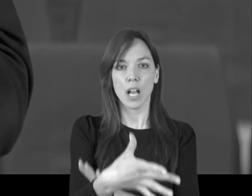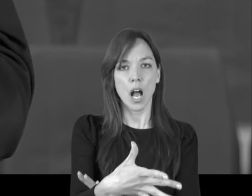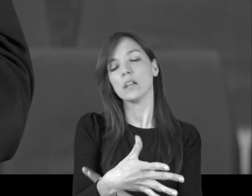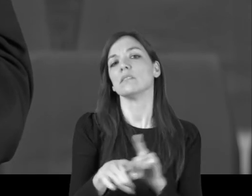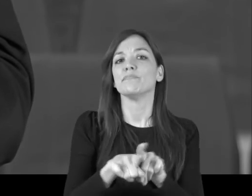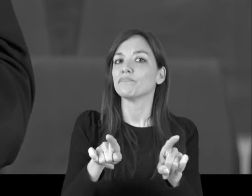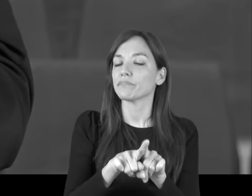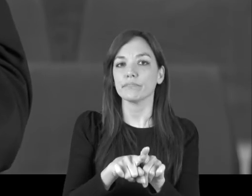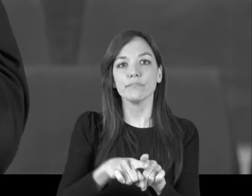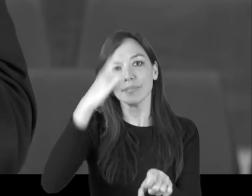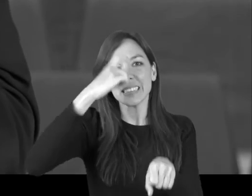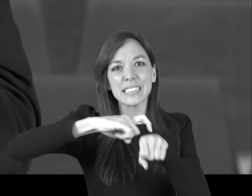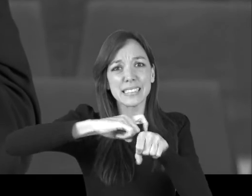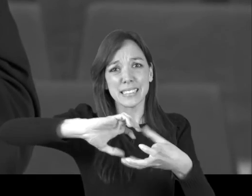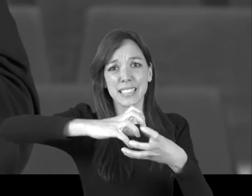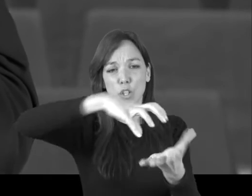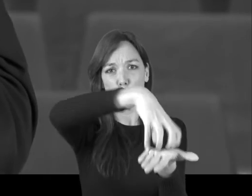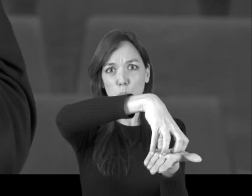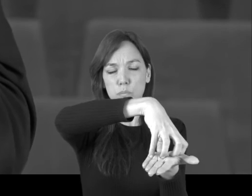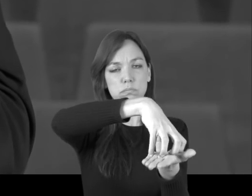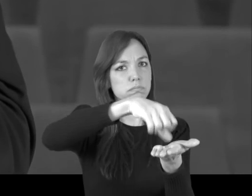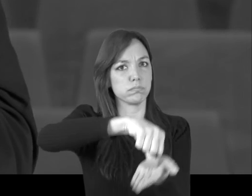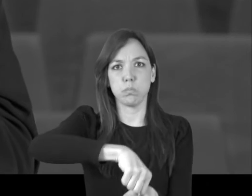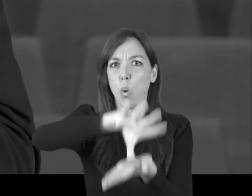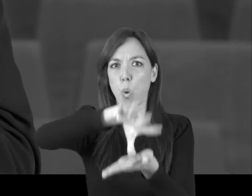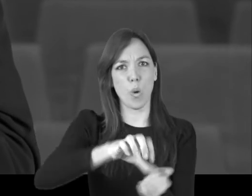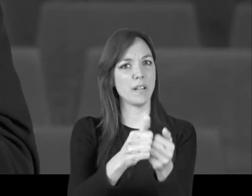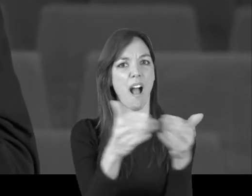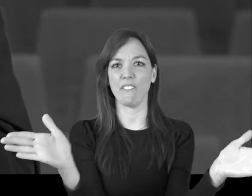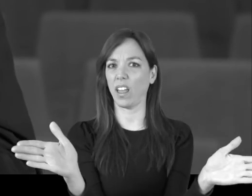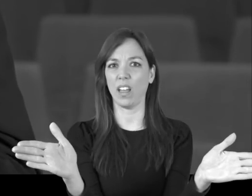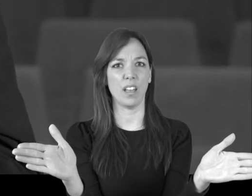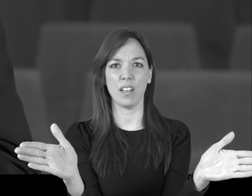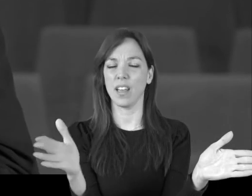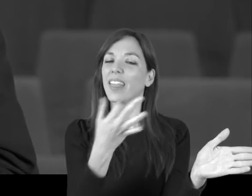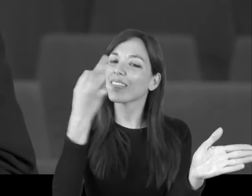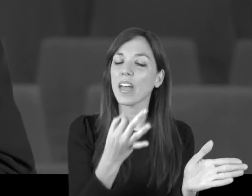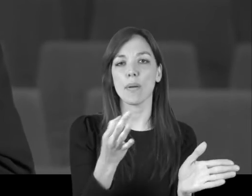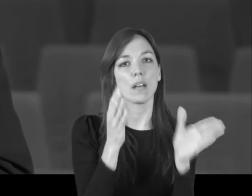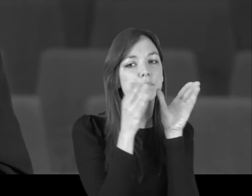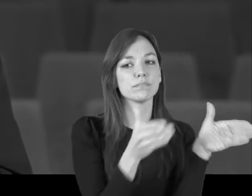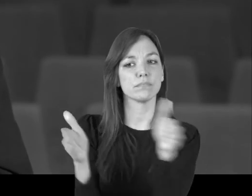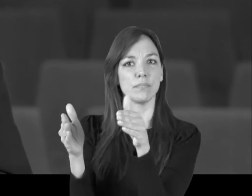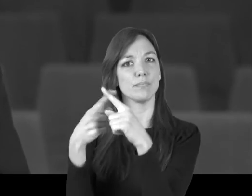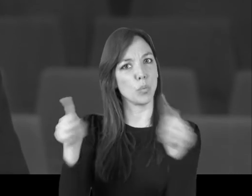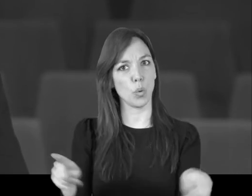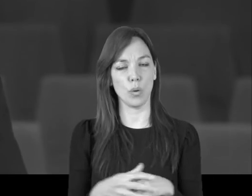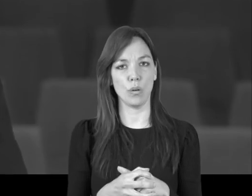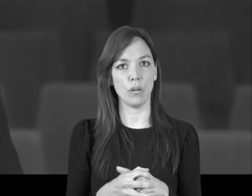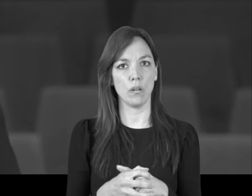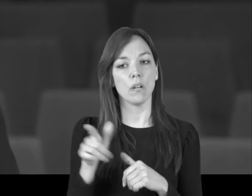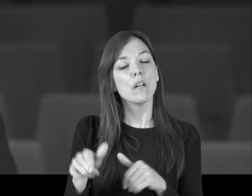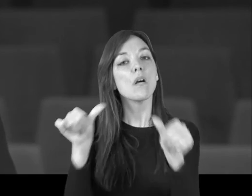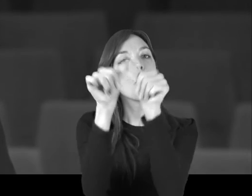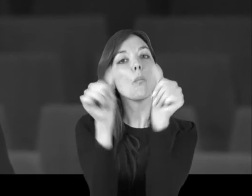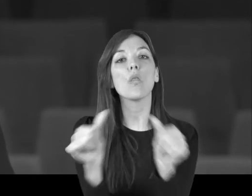salgan se desmantelen directamente los centros psiquiátricos, que son centros de aislamiento de las personas, y se apueste, como